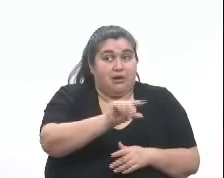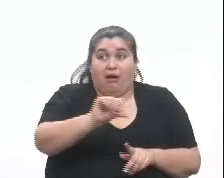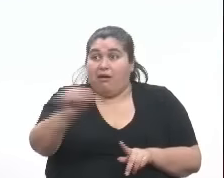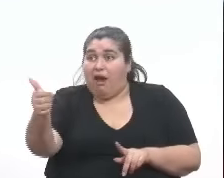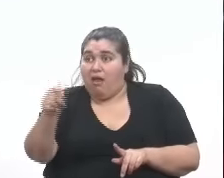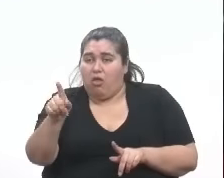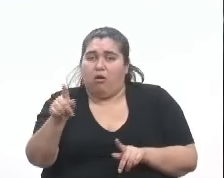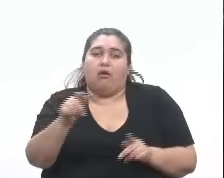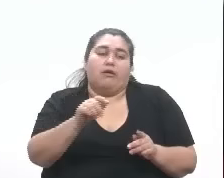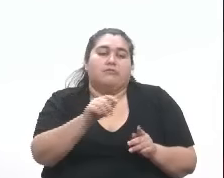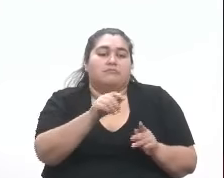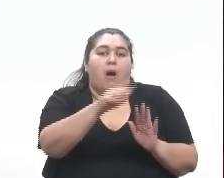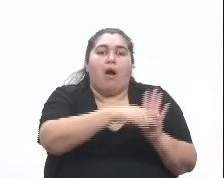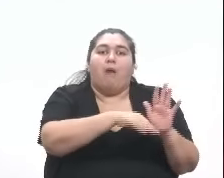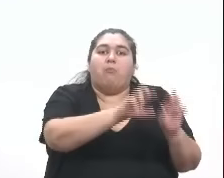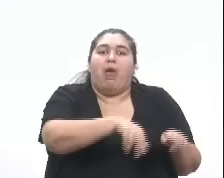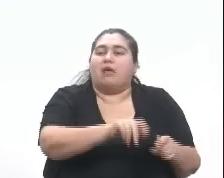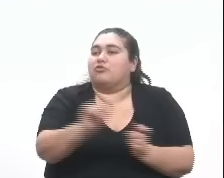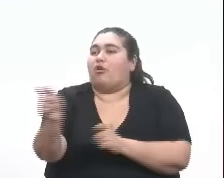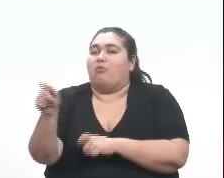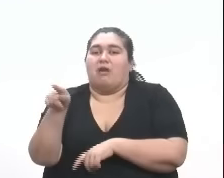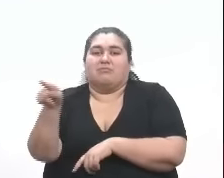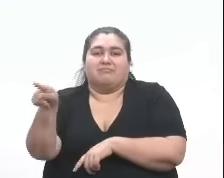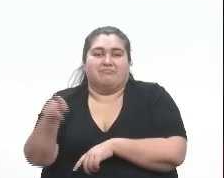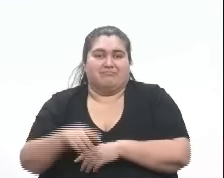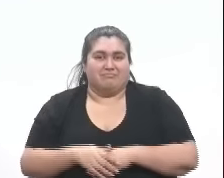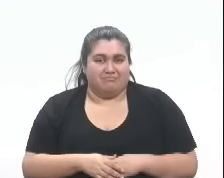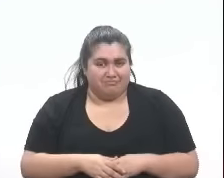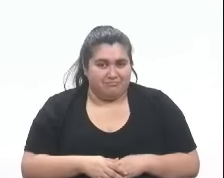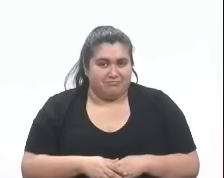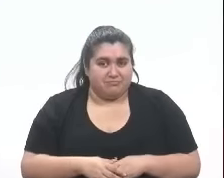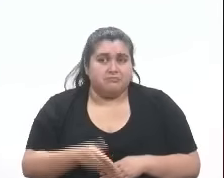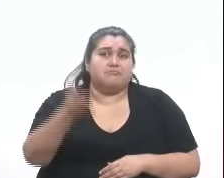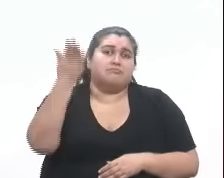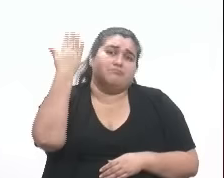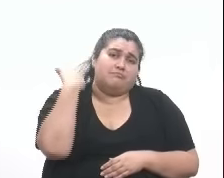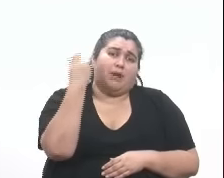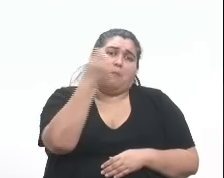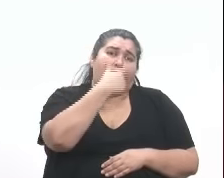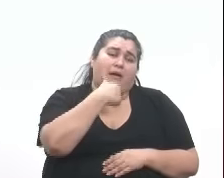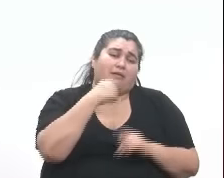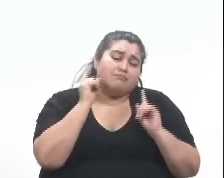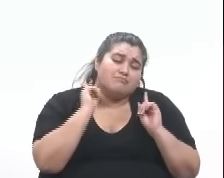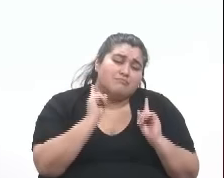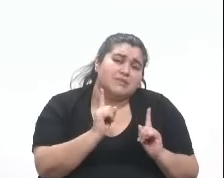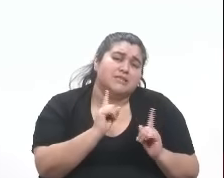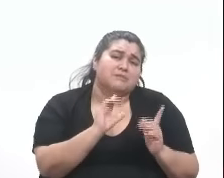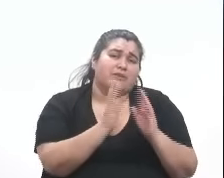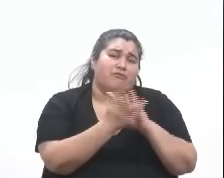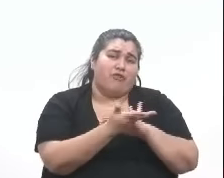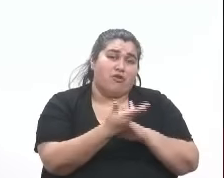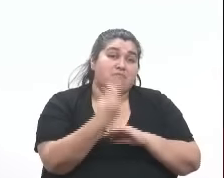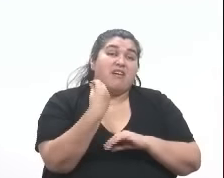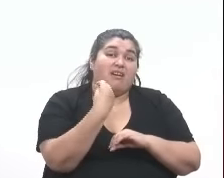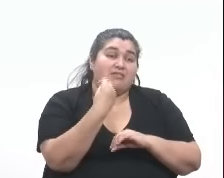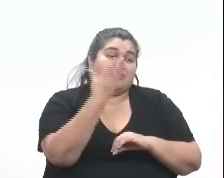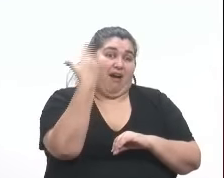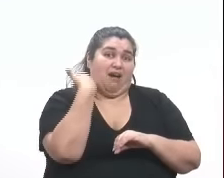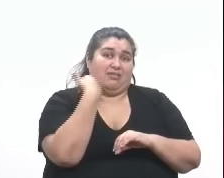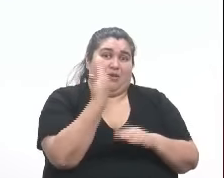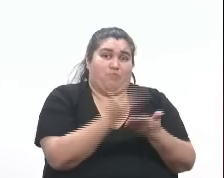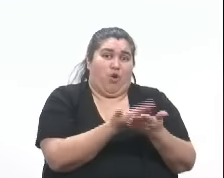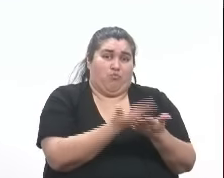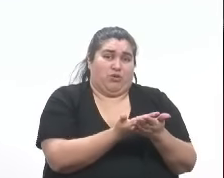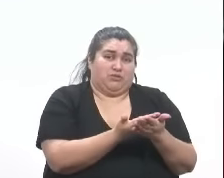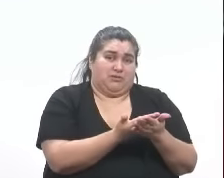ya estuvieron en el tiempo de Macri con la misma receta multiplicado por dos.